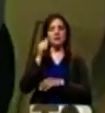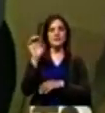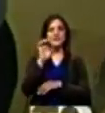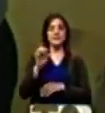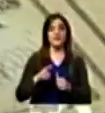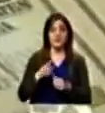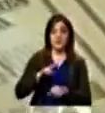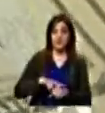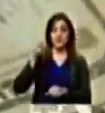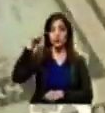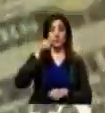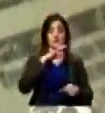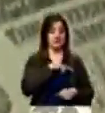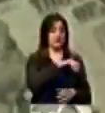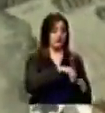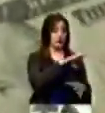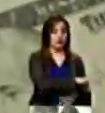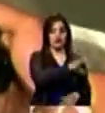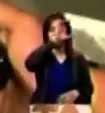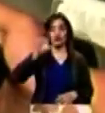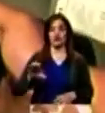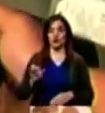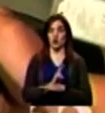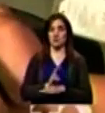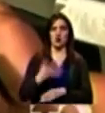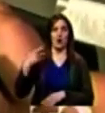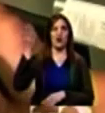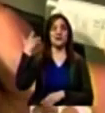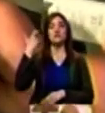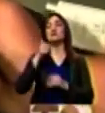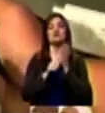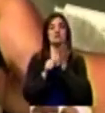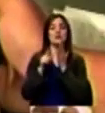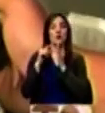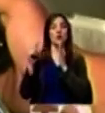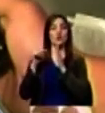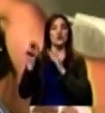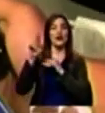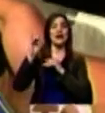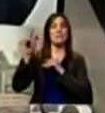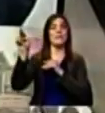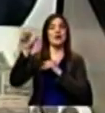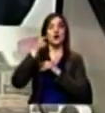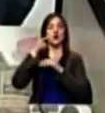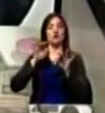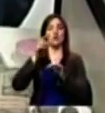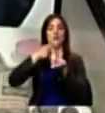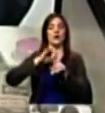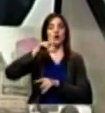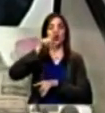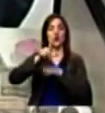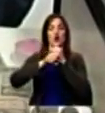no es la primera vez que el gobierno usa el dinero del Fondo de Solidaridad. El anterior ministro de Finanzas, Patricio Rivera, confirmó en julio